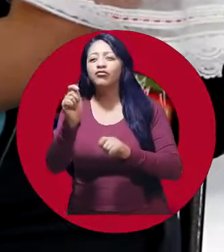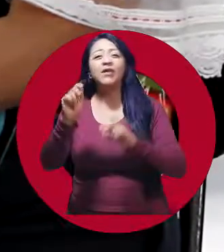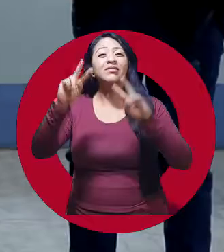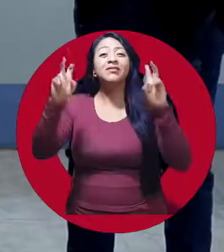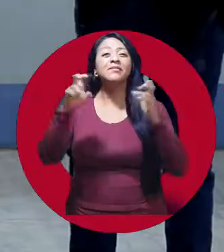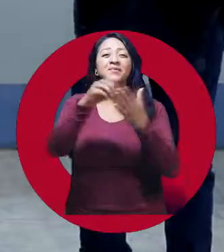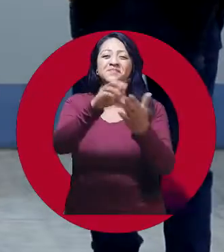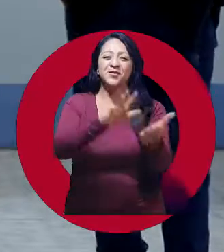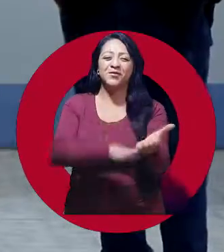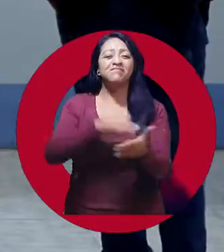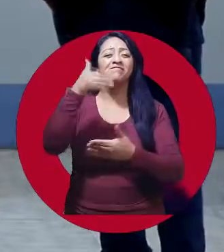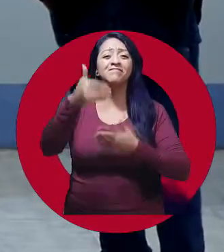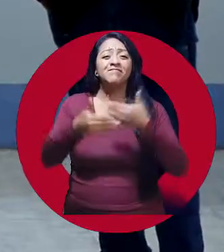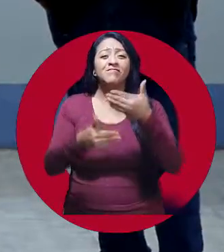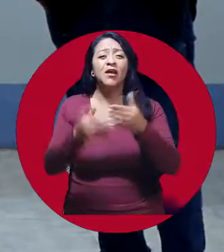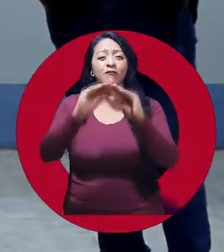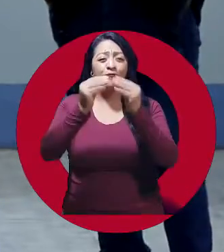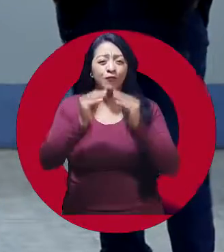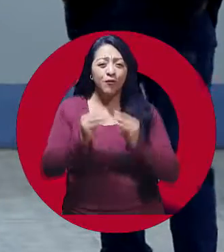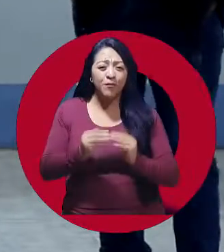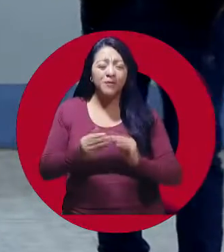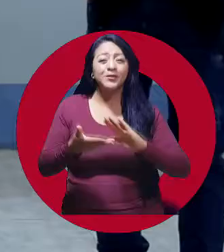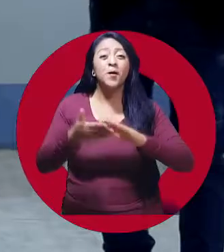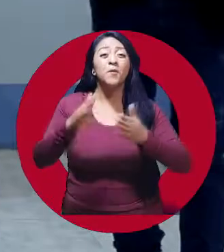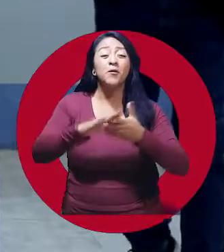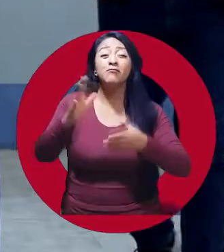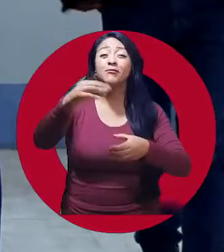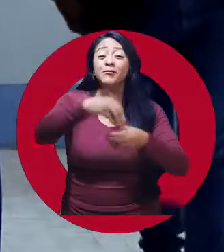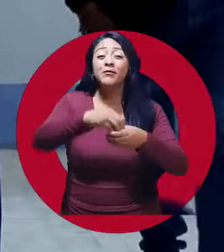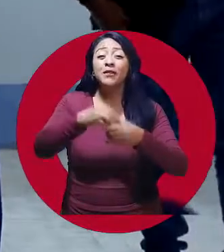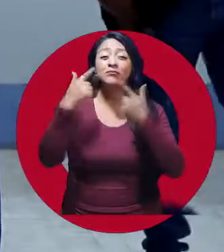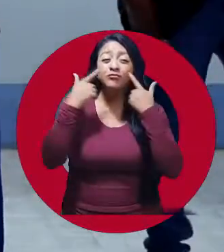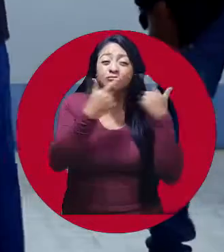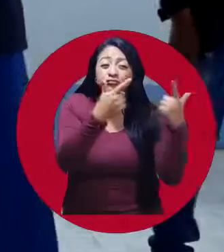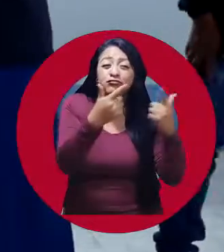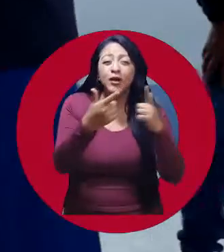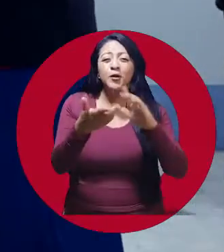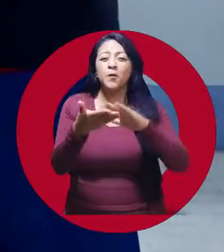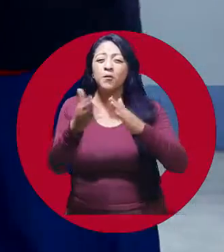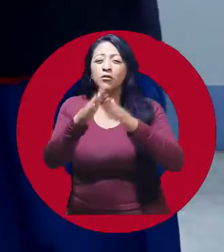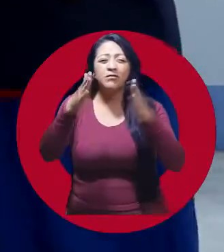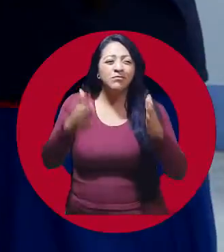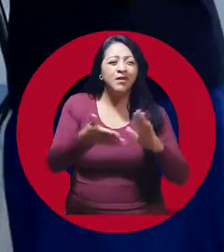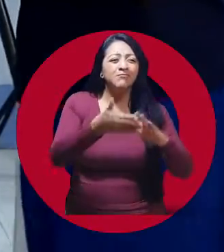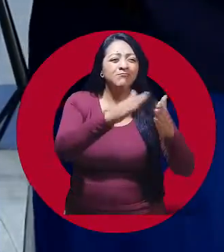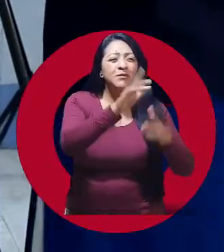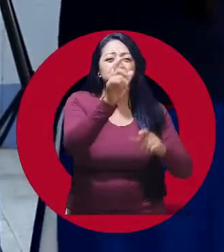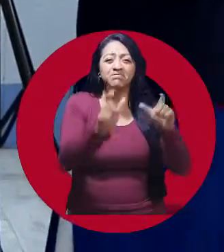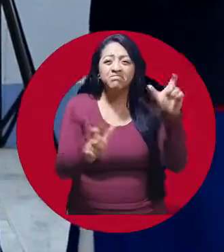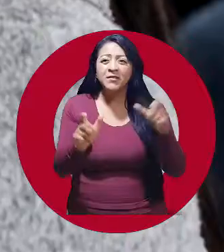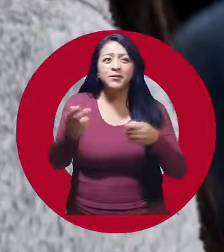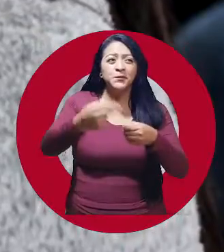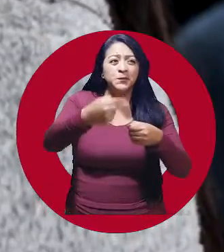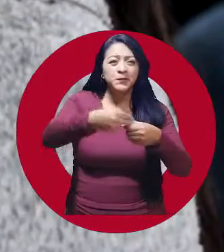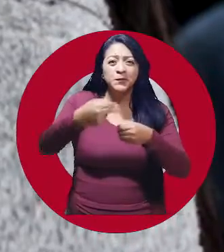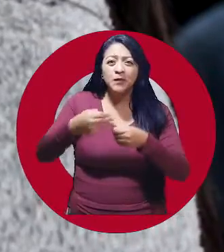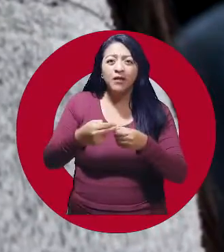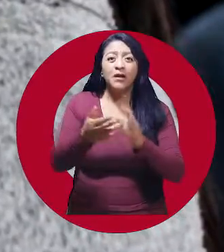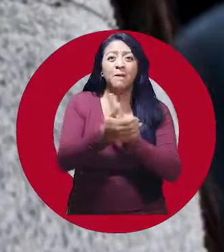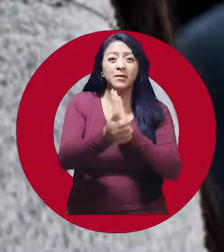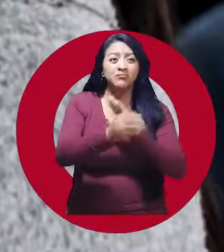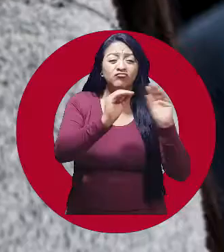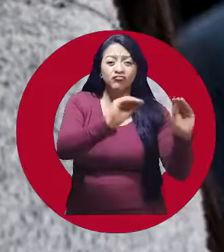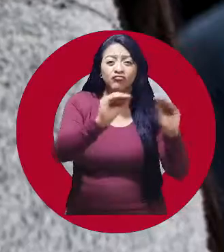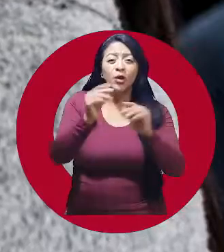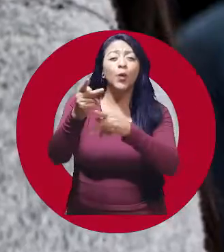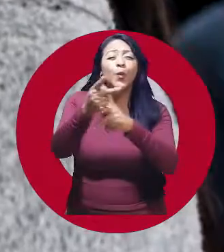entrega de certificados del proyecto Proceso de Formación Comunitaria Causarina, dirigido a vigilantes comunitarios y moradores del sector, mismos que fueron